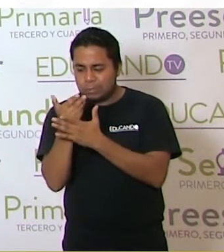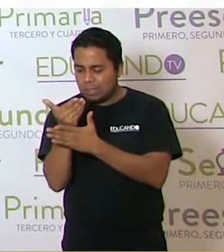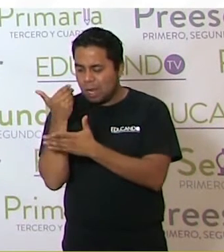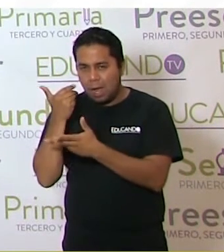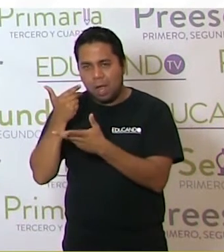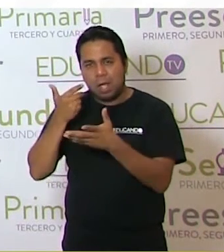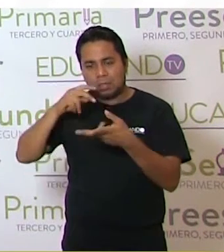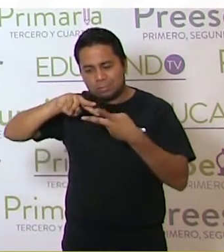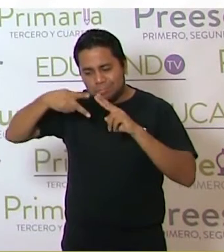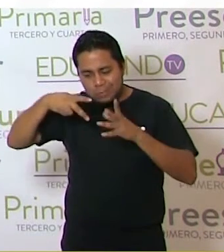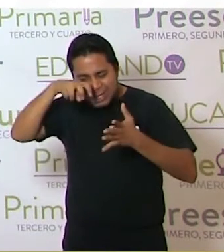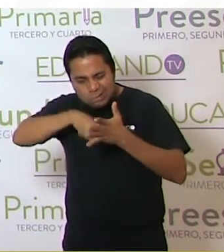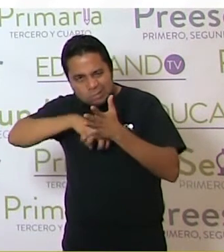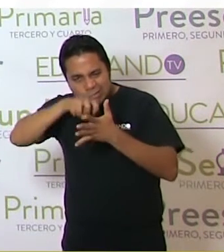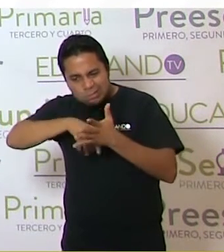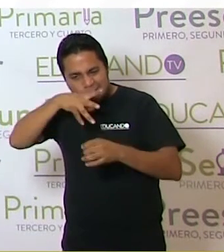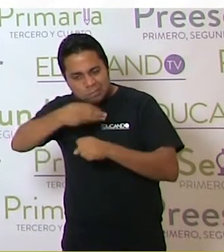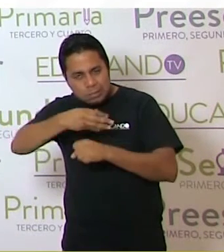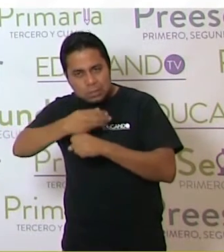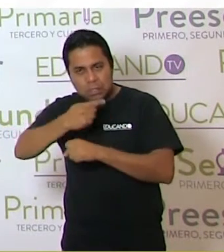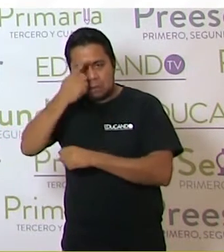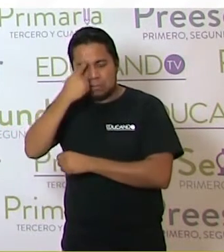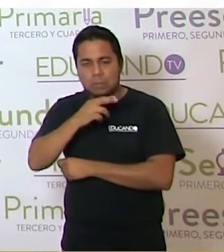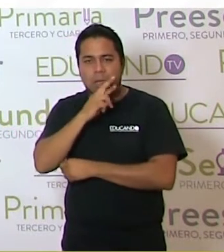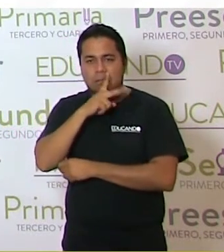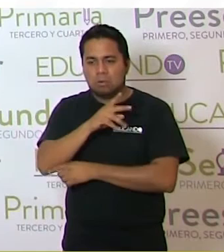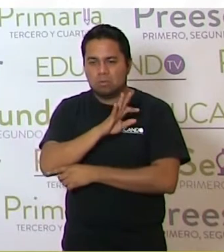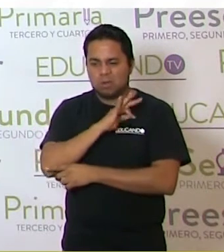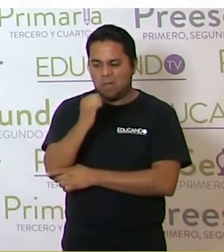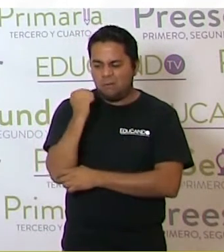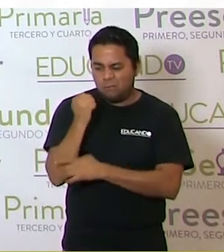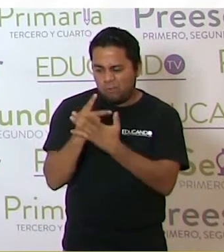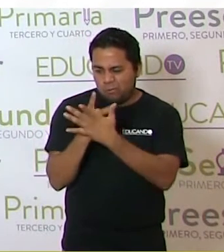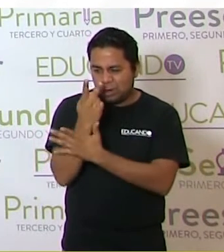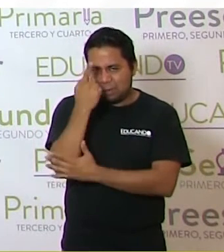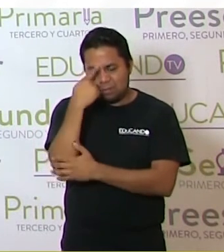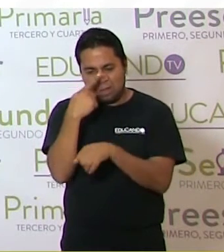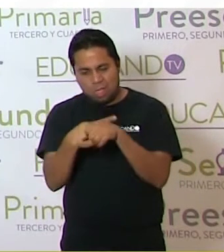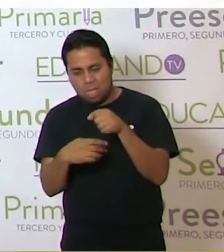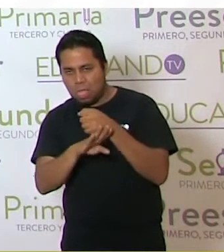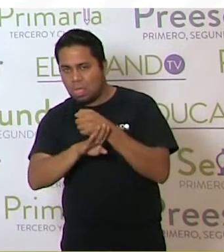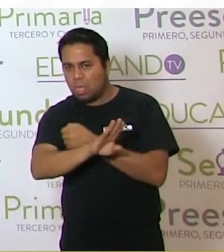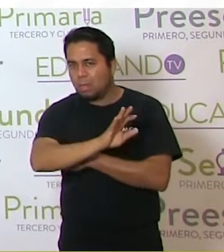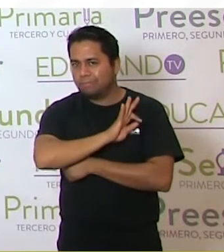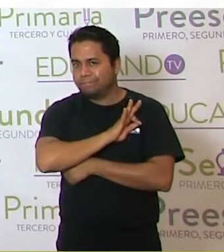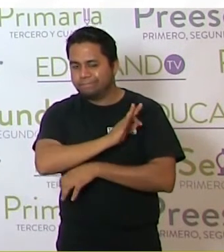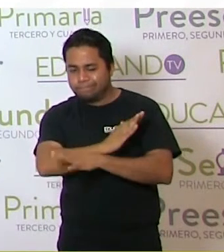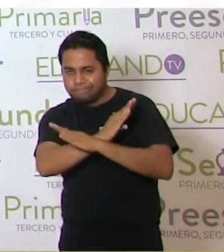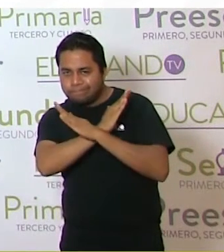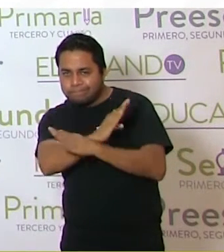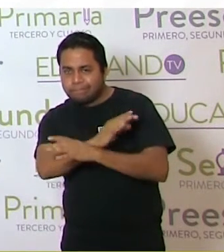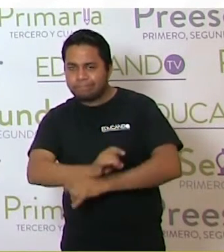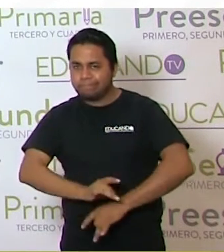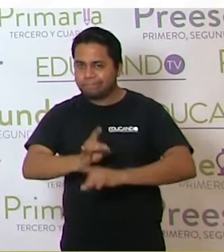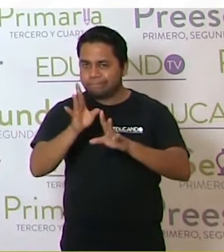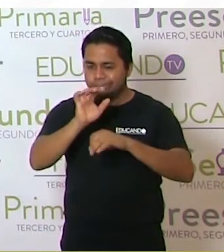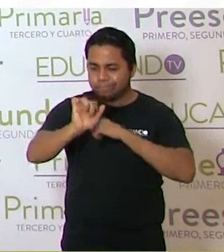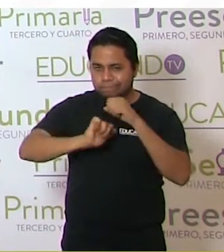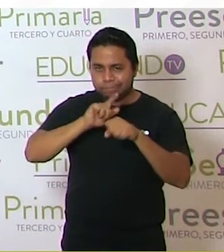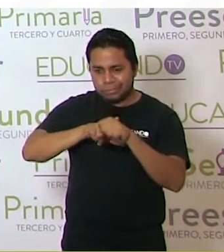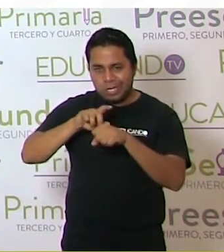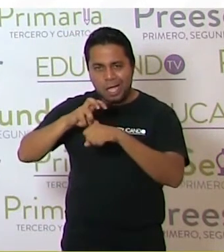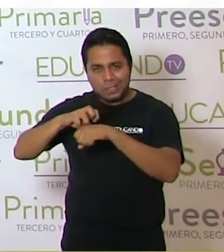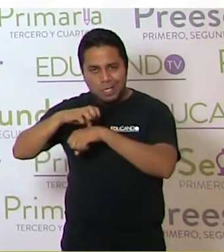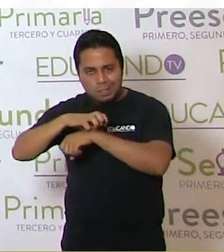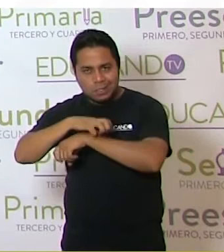alteradas para mejorar la resistencia a enfermedades causadas por insectos o virus